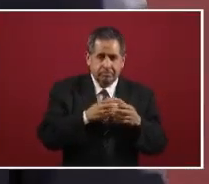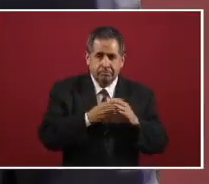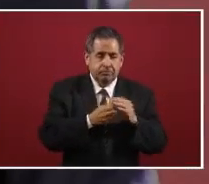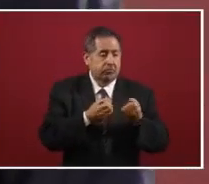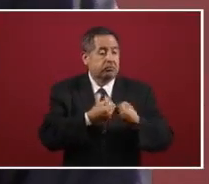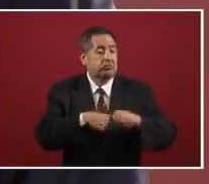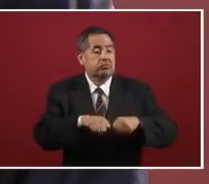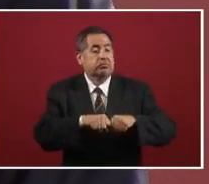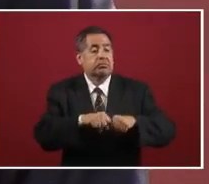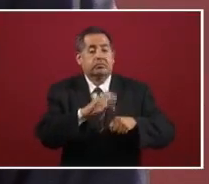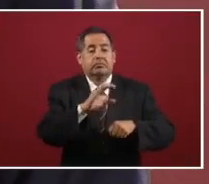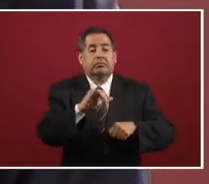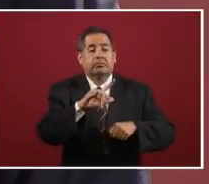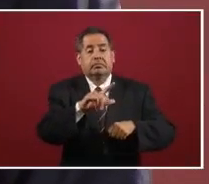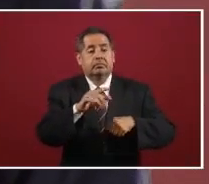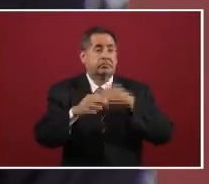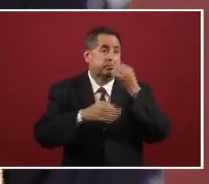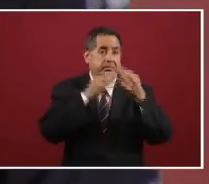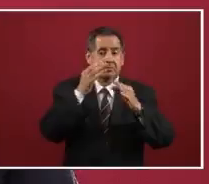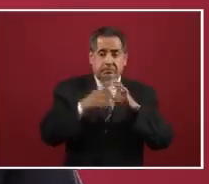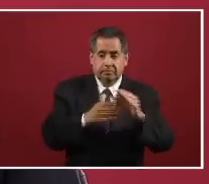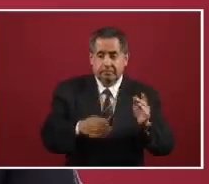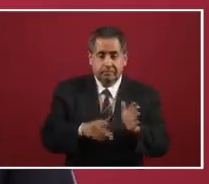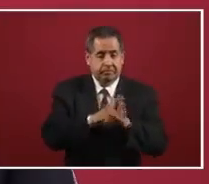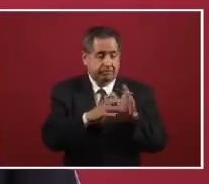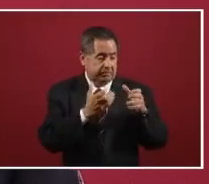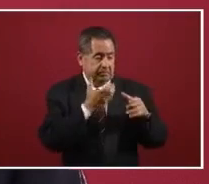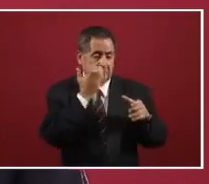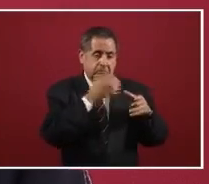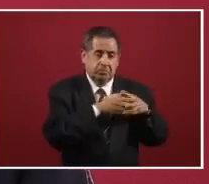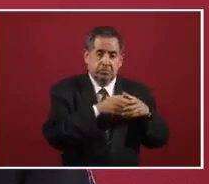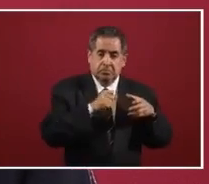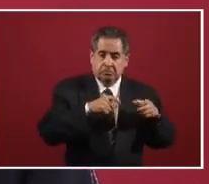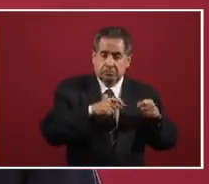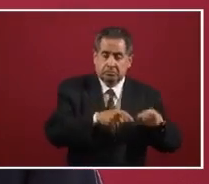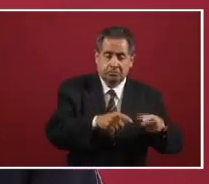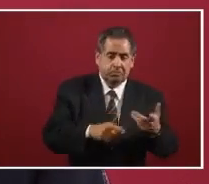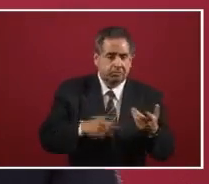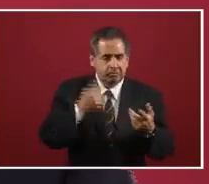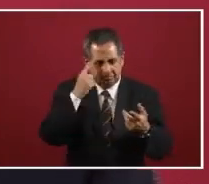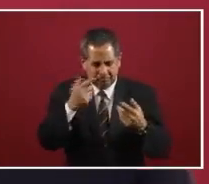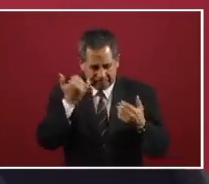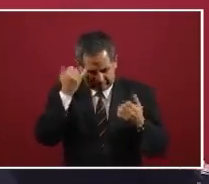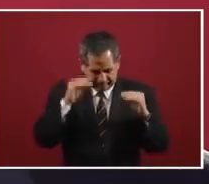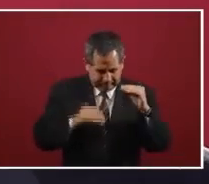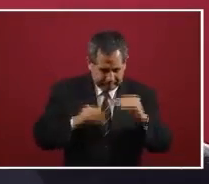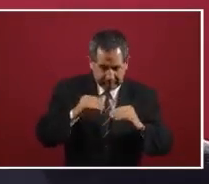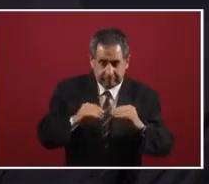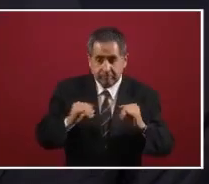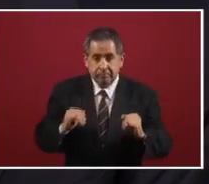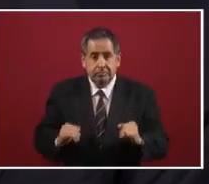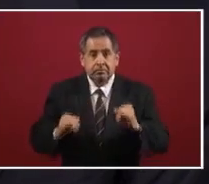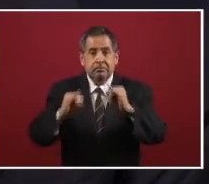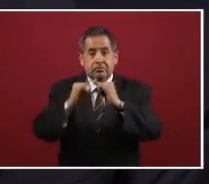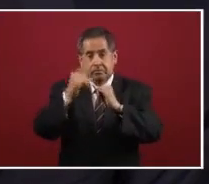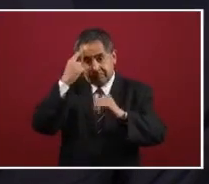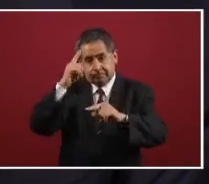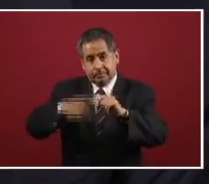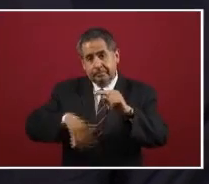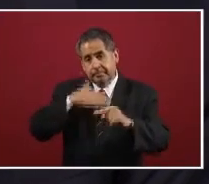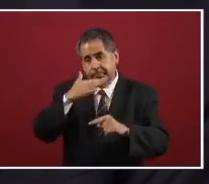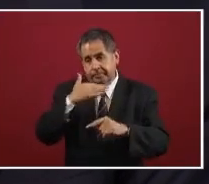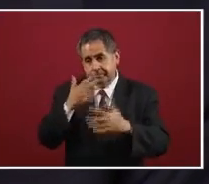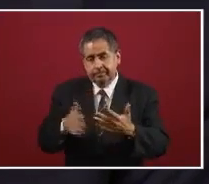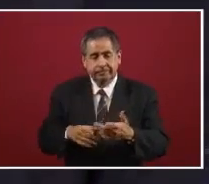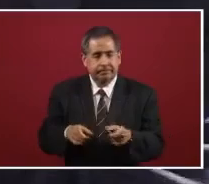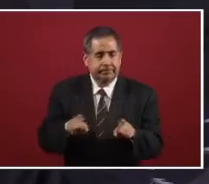sociedad civil y de la prensa conservadora para crear el Instituto Anticorrupción